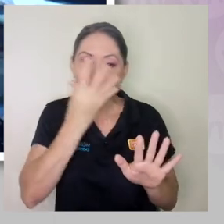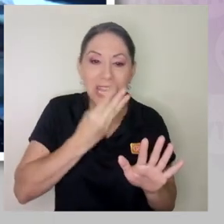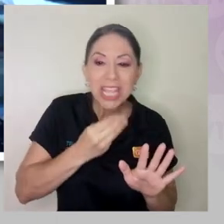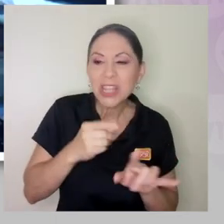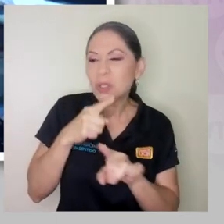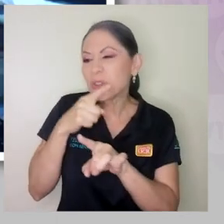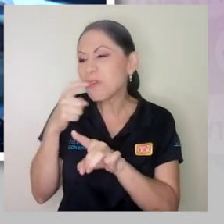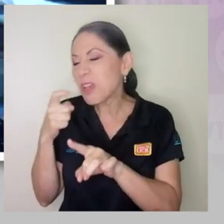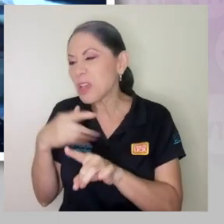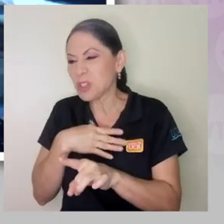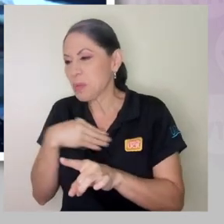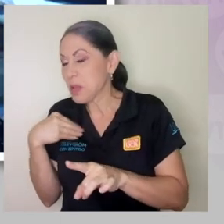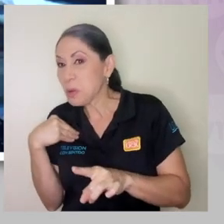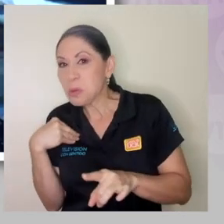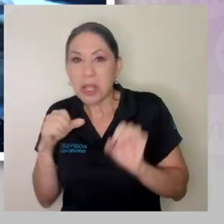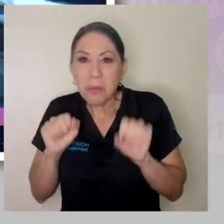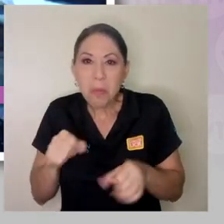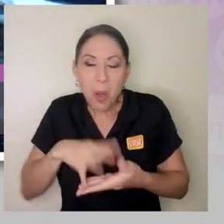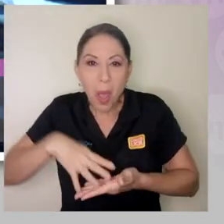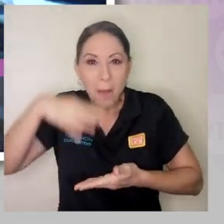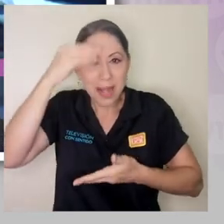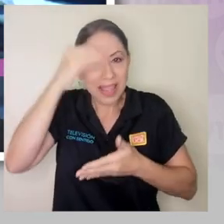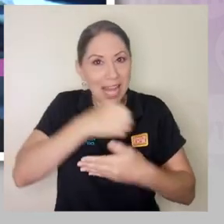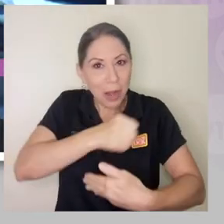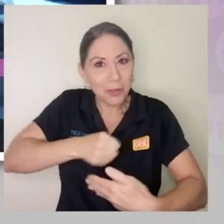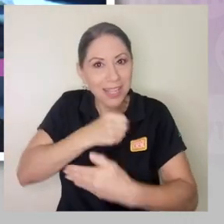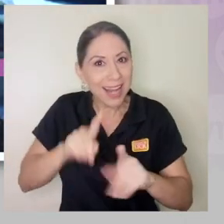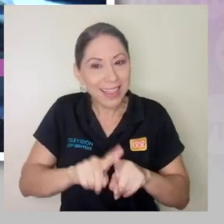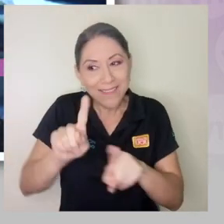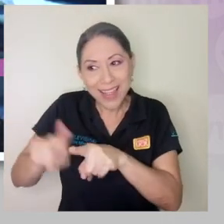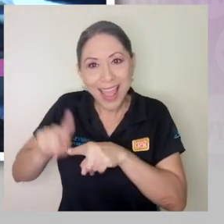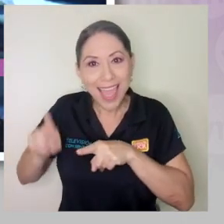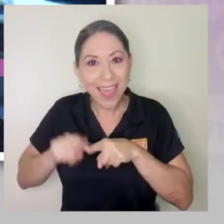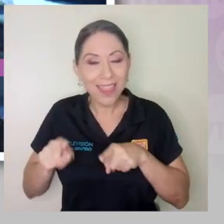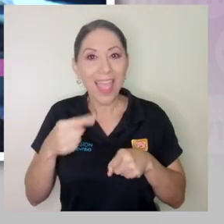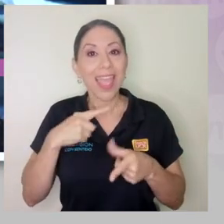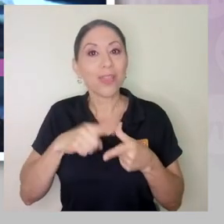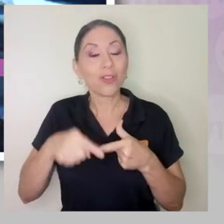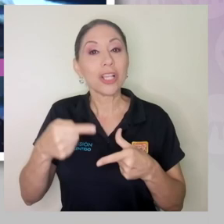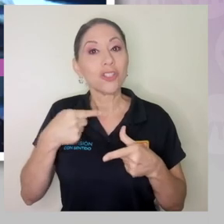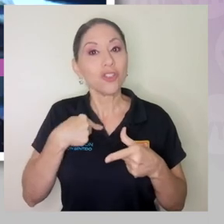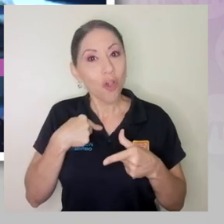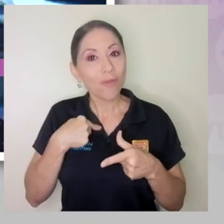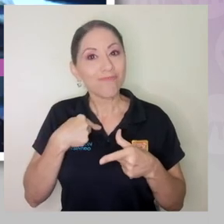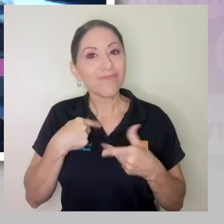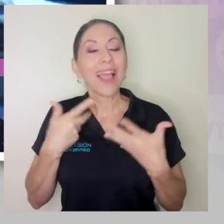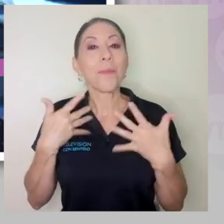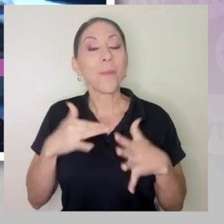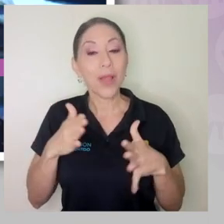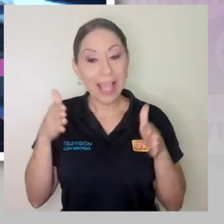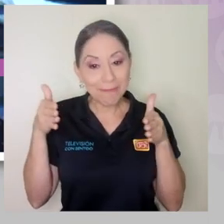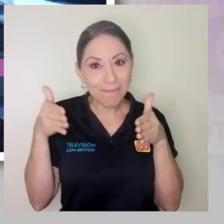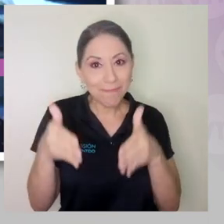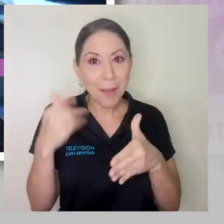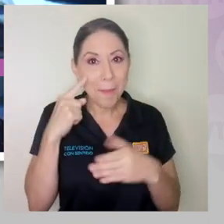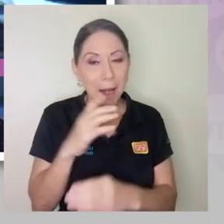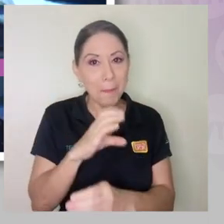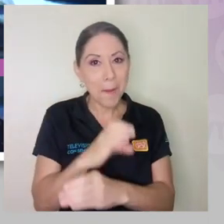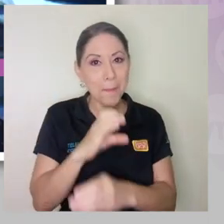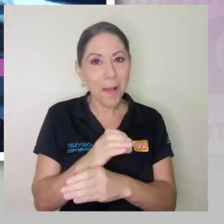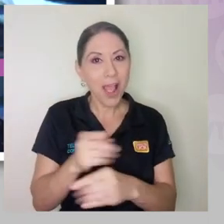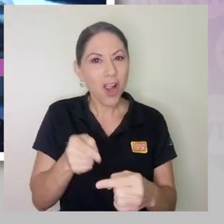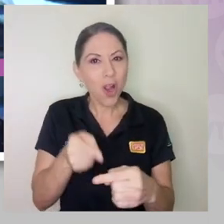que a veces no me gustan mucho, pero puedo aprender a preparar de formas diferentes, voy a estar actuando contra el desperdicio de alimentos. Finalmente, eso es